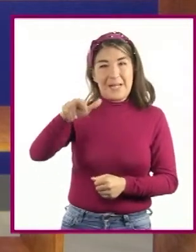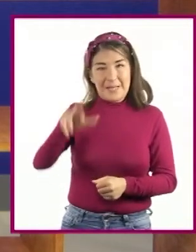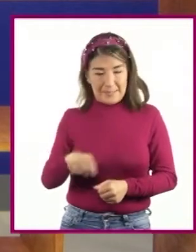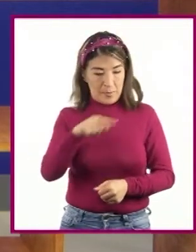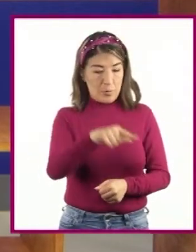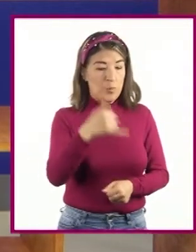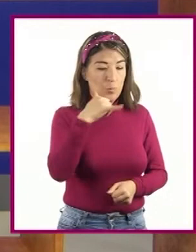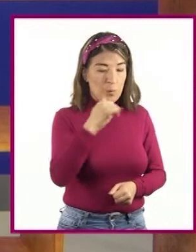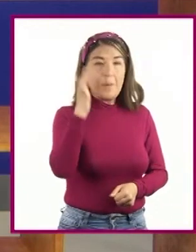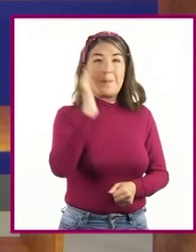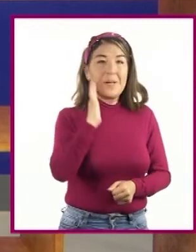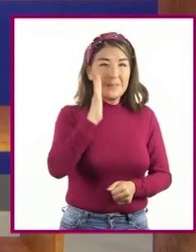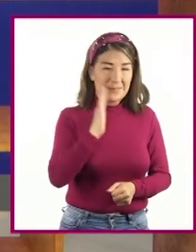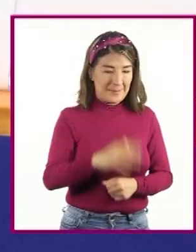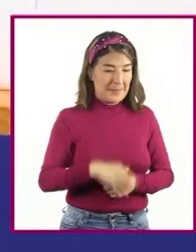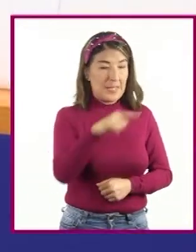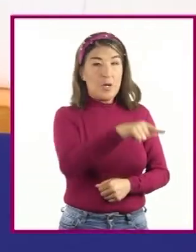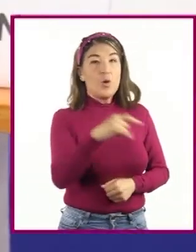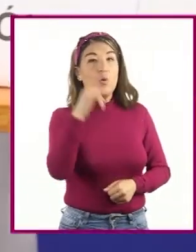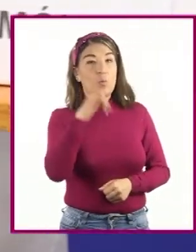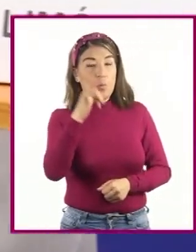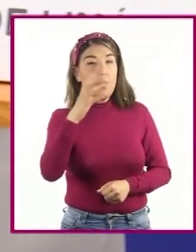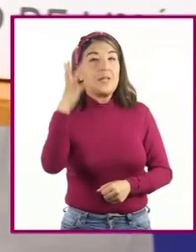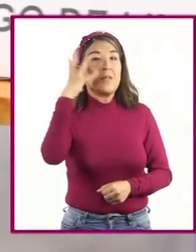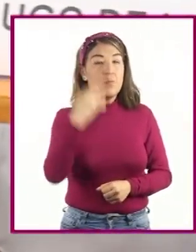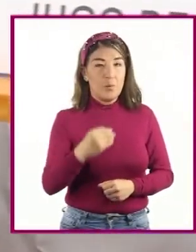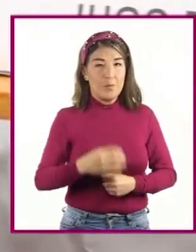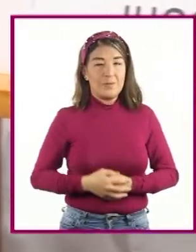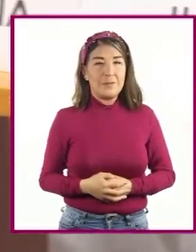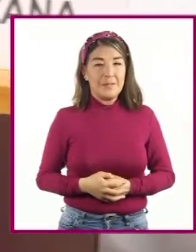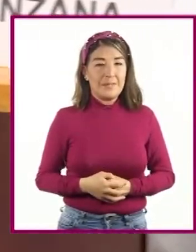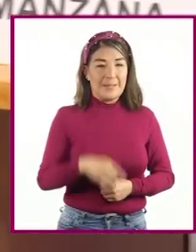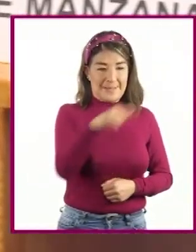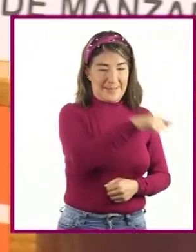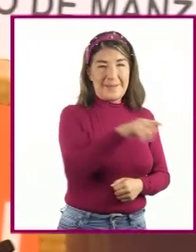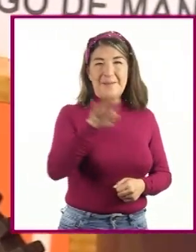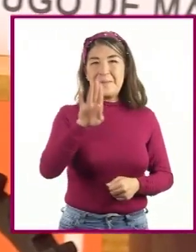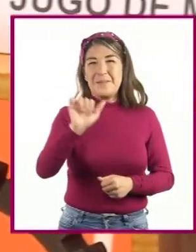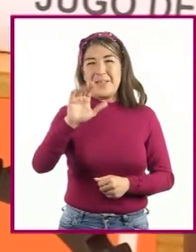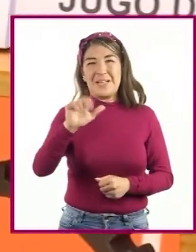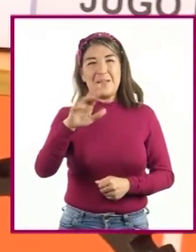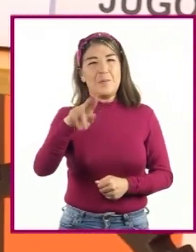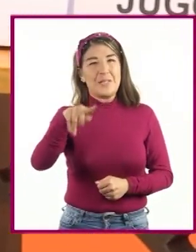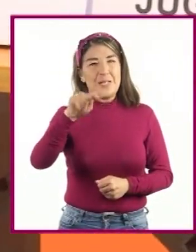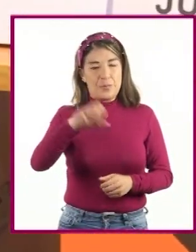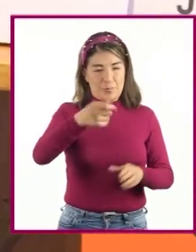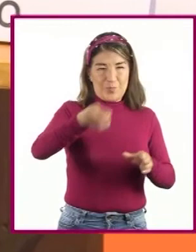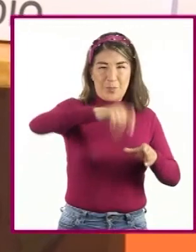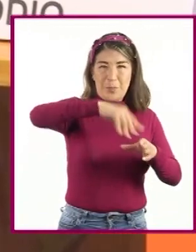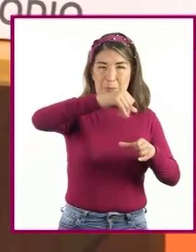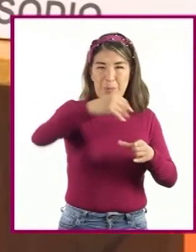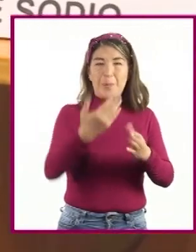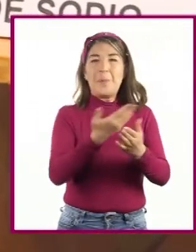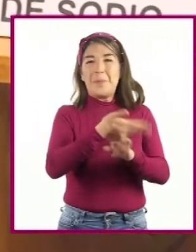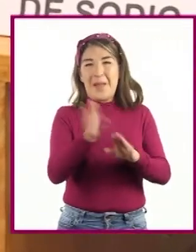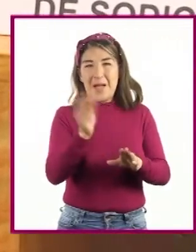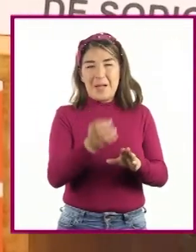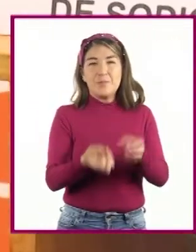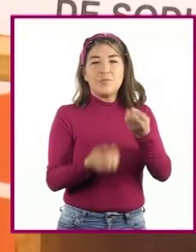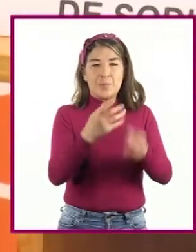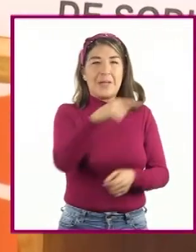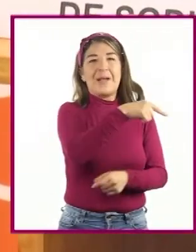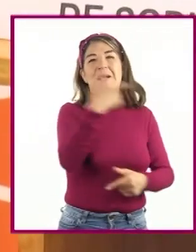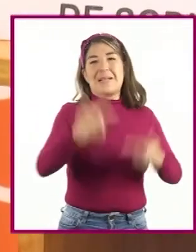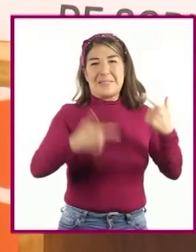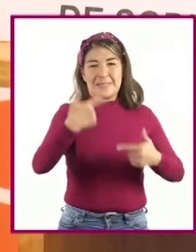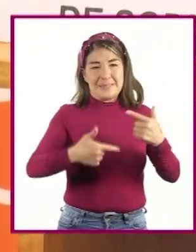jugo de manzana, jugo de limón, bicarbonato de sodio, leche de magnesia y